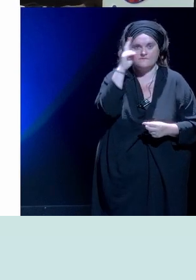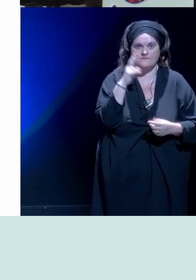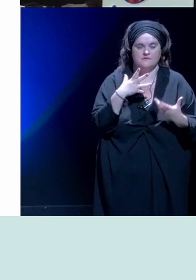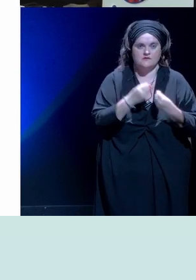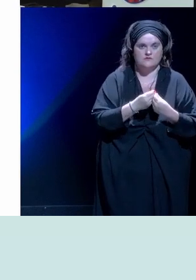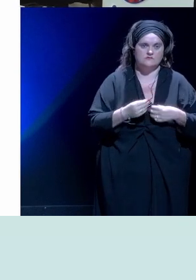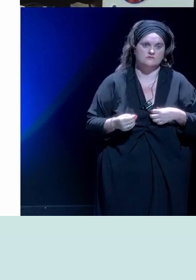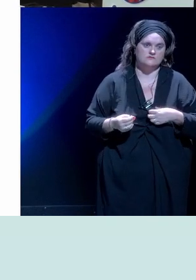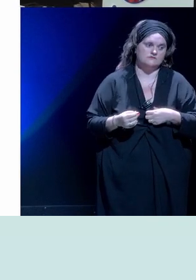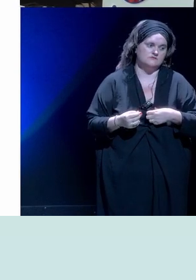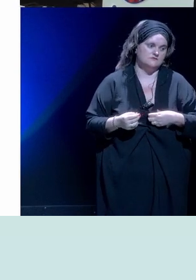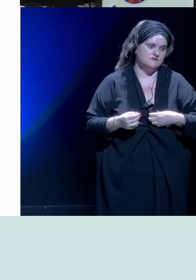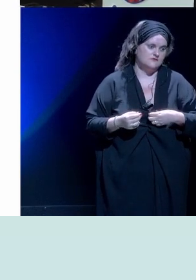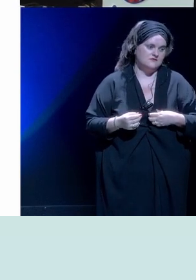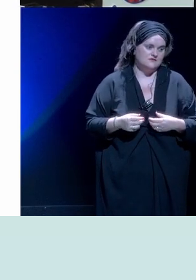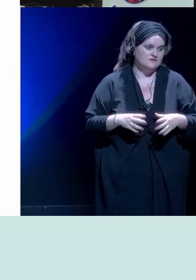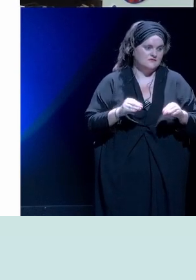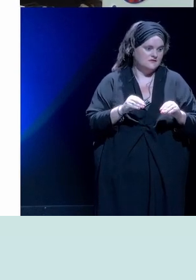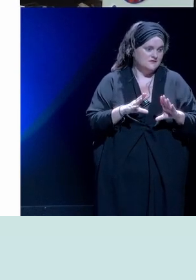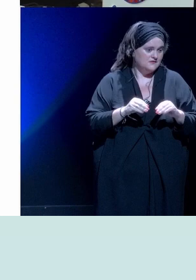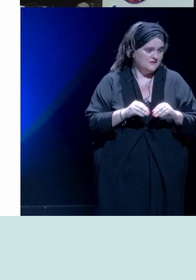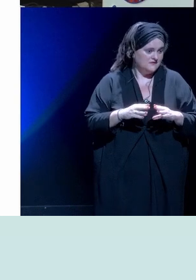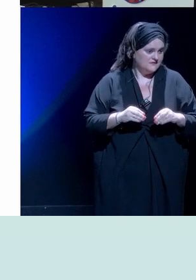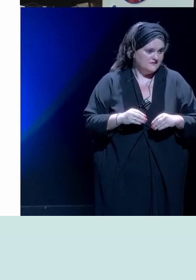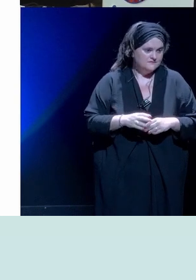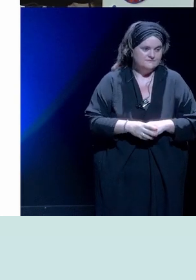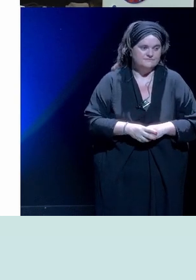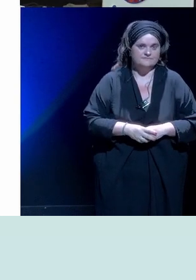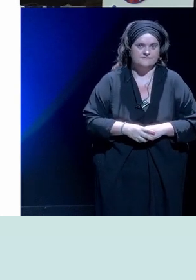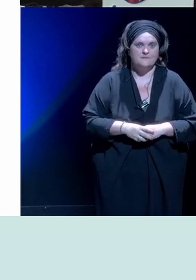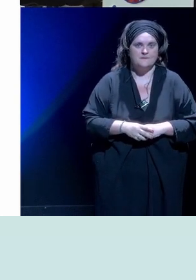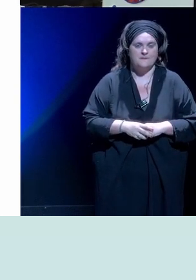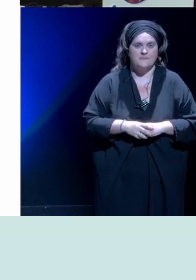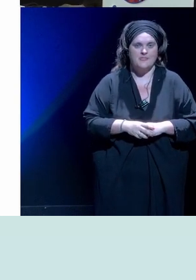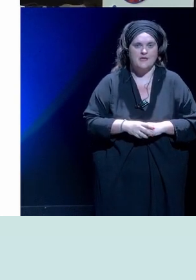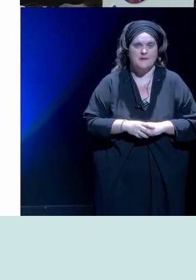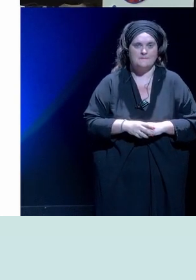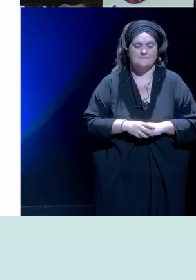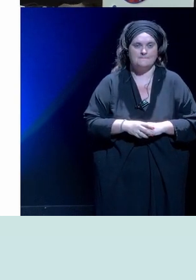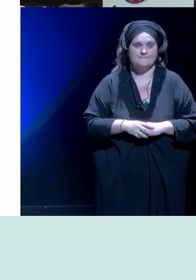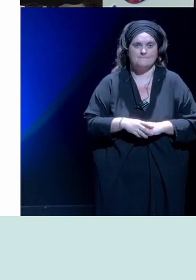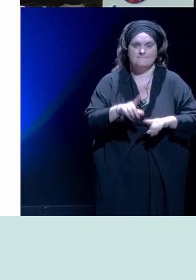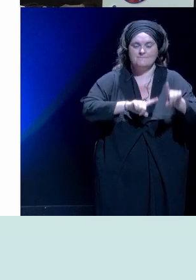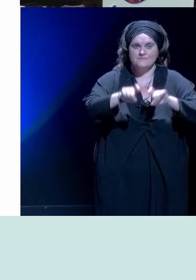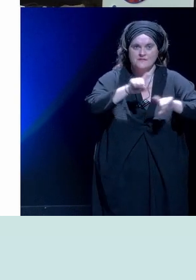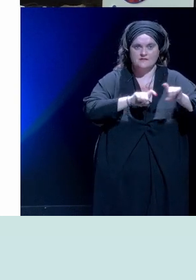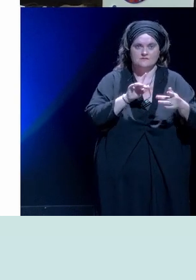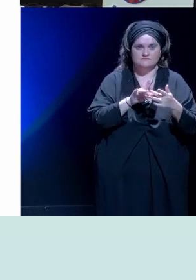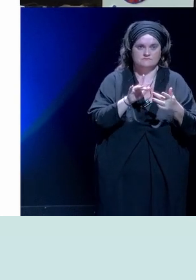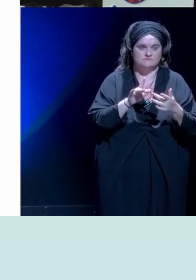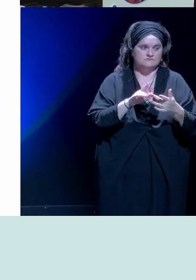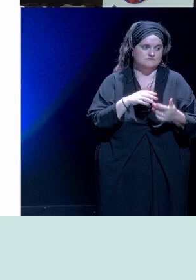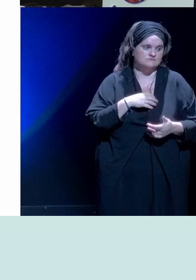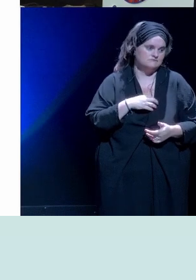hijos. En segundo lugar, el vínculo de participación elegida, que tendría que ver con